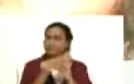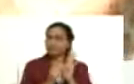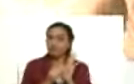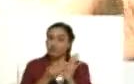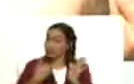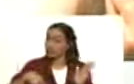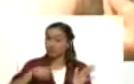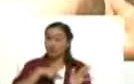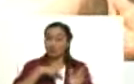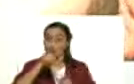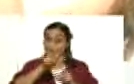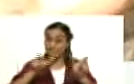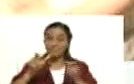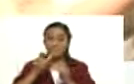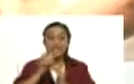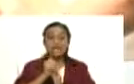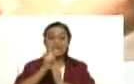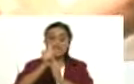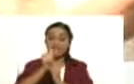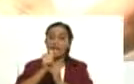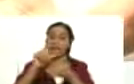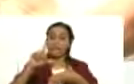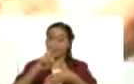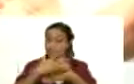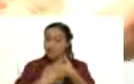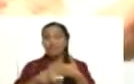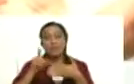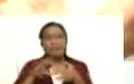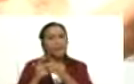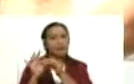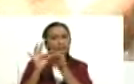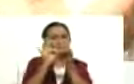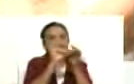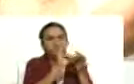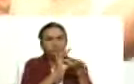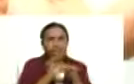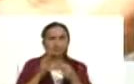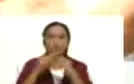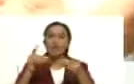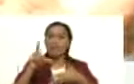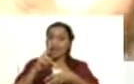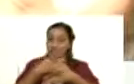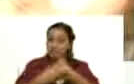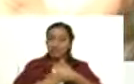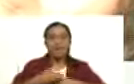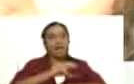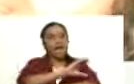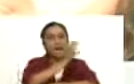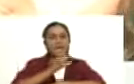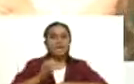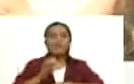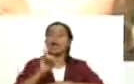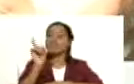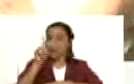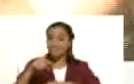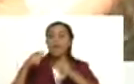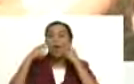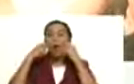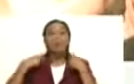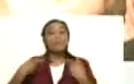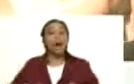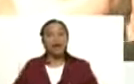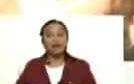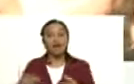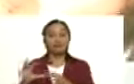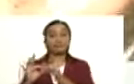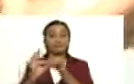unión en la diversidad. Ese es el gran camino, no solo de América Latina y del Caribe, sino de la humanidad. Porque si se impusiera los